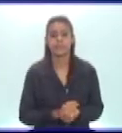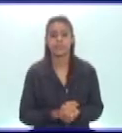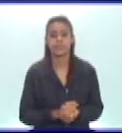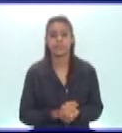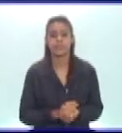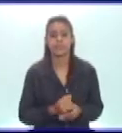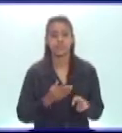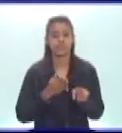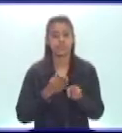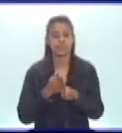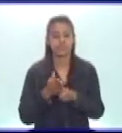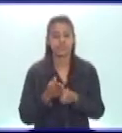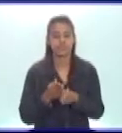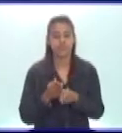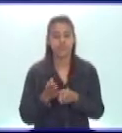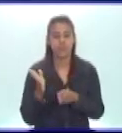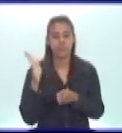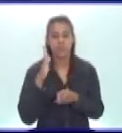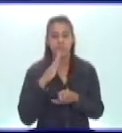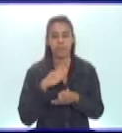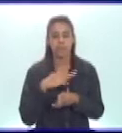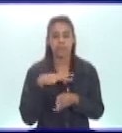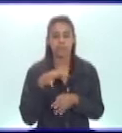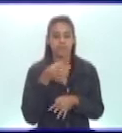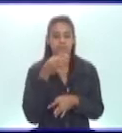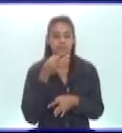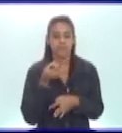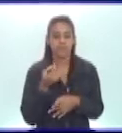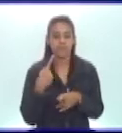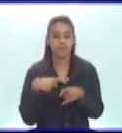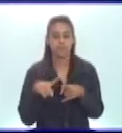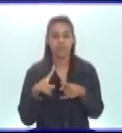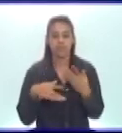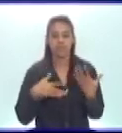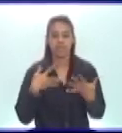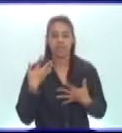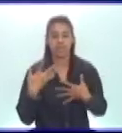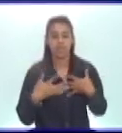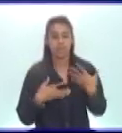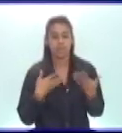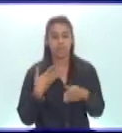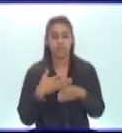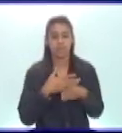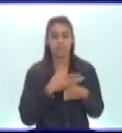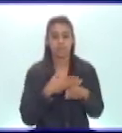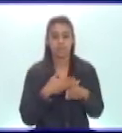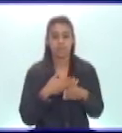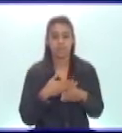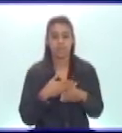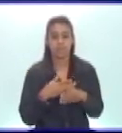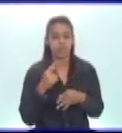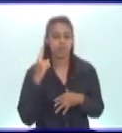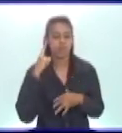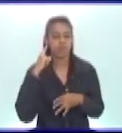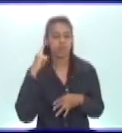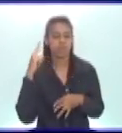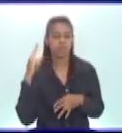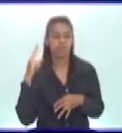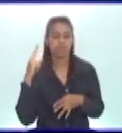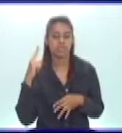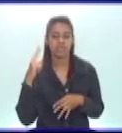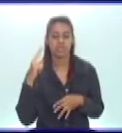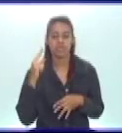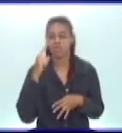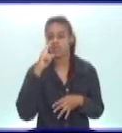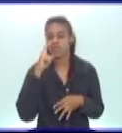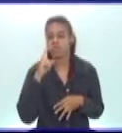A continuación, vamos a sugerir qué actividades vamos a realizar para estimular la audición de los niños con